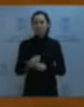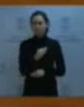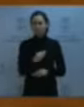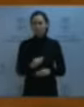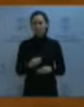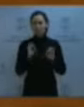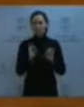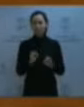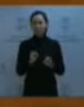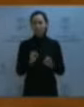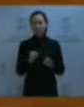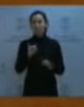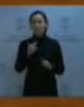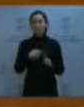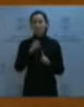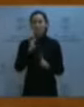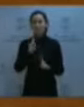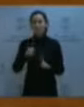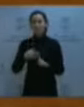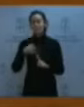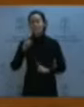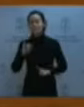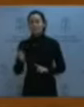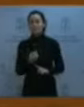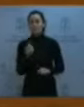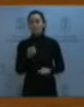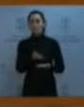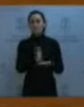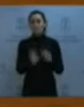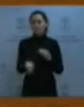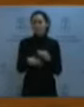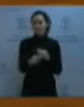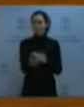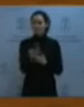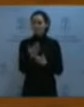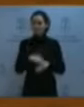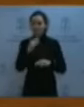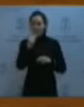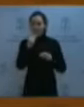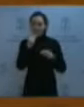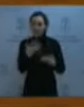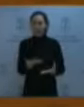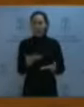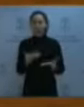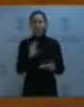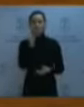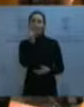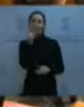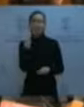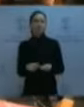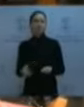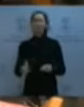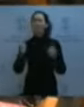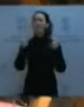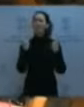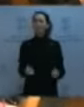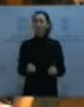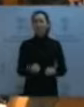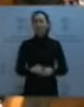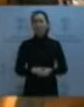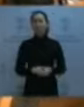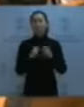el desarrollo y la innovación, nosotros hemos presentado una enmienda parcial para que eso se mejore, nos parece un error político importantísimo.